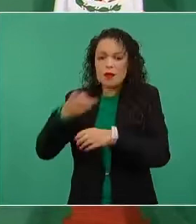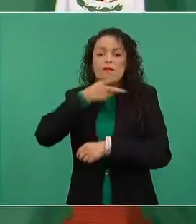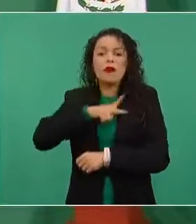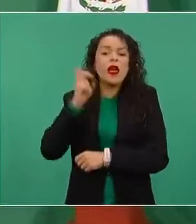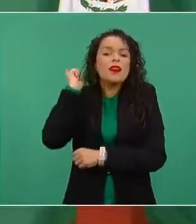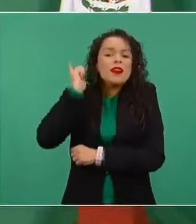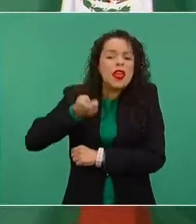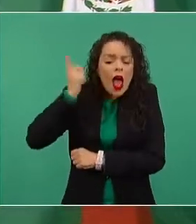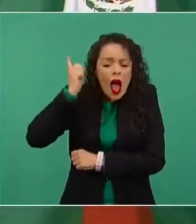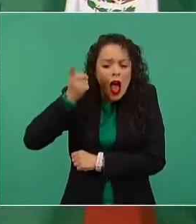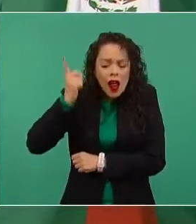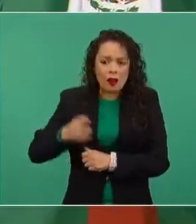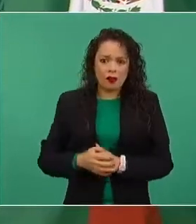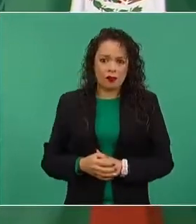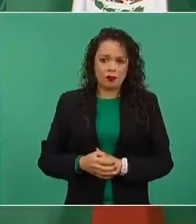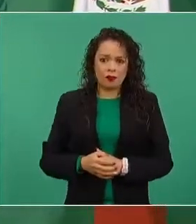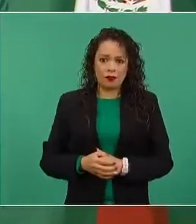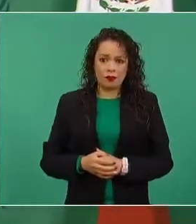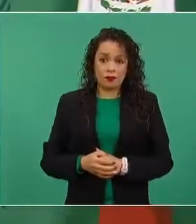cuánto aportan?